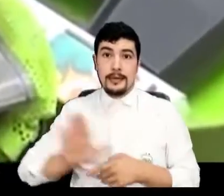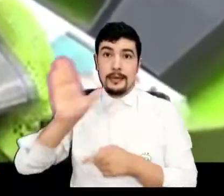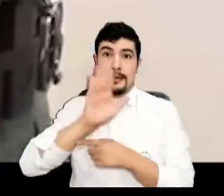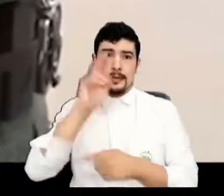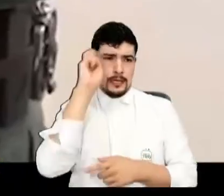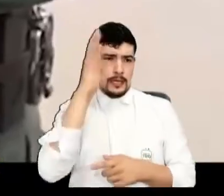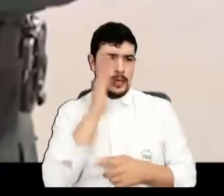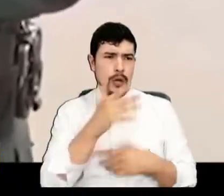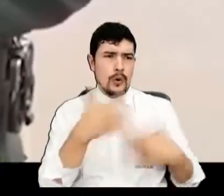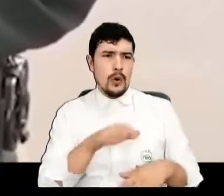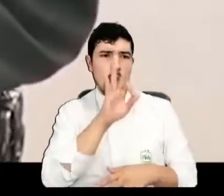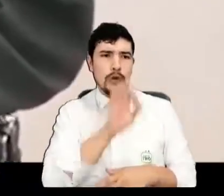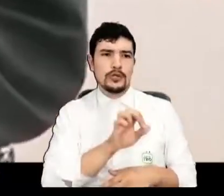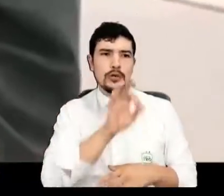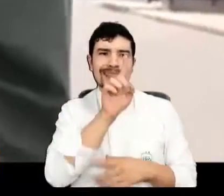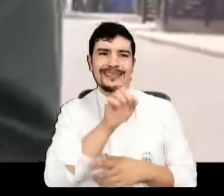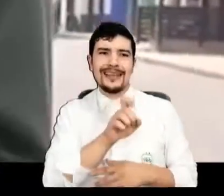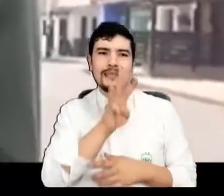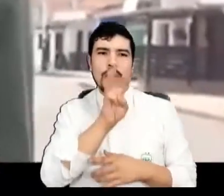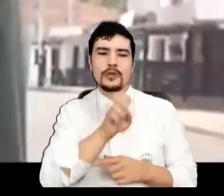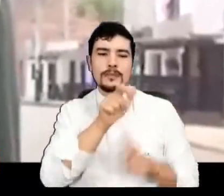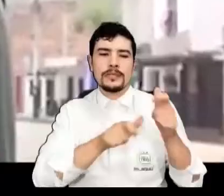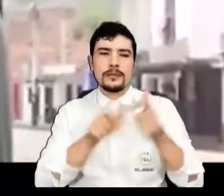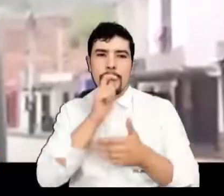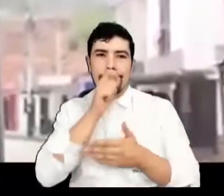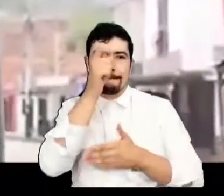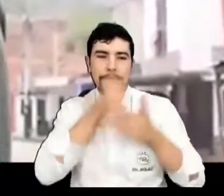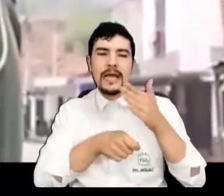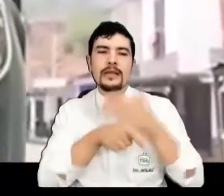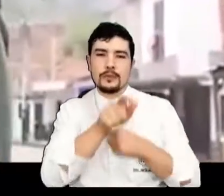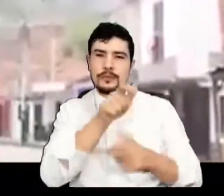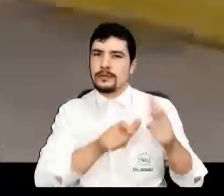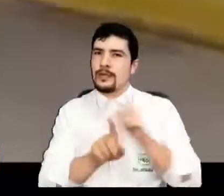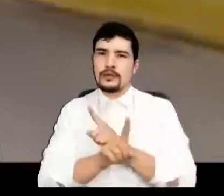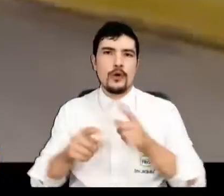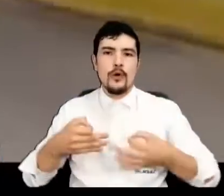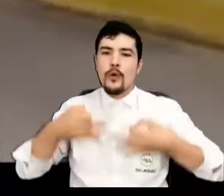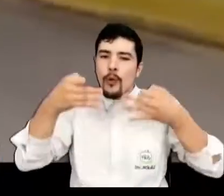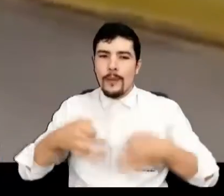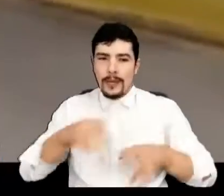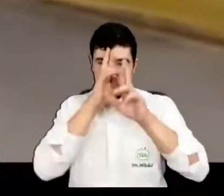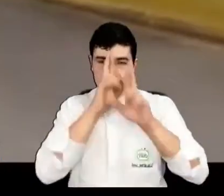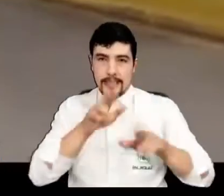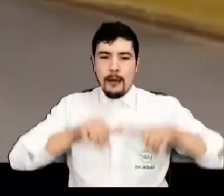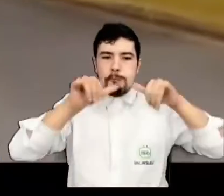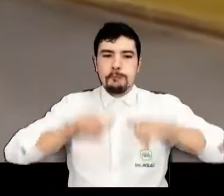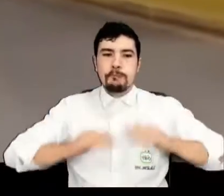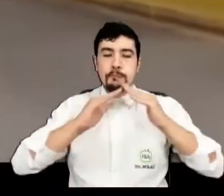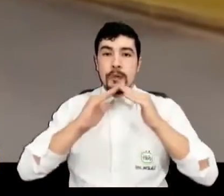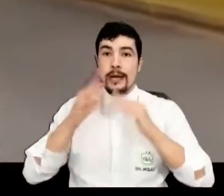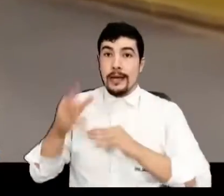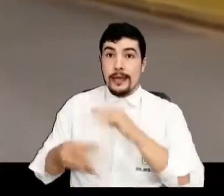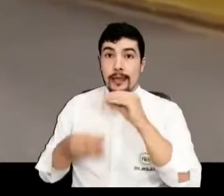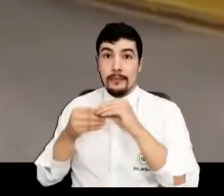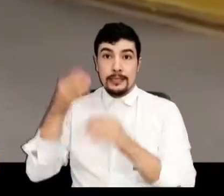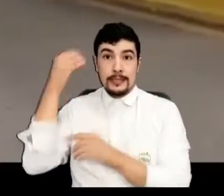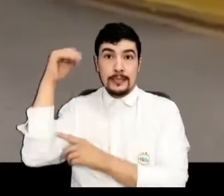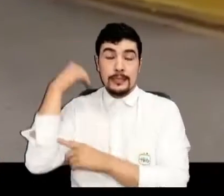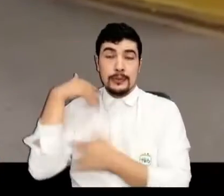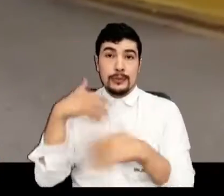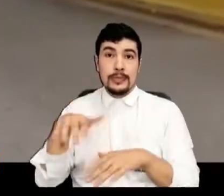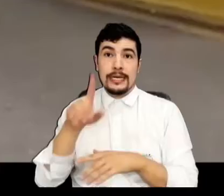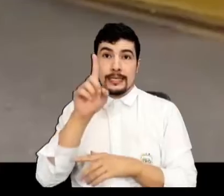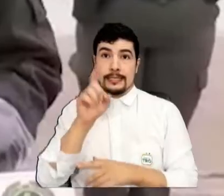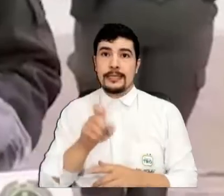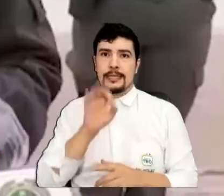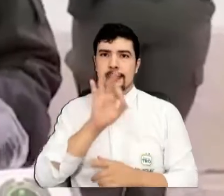de 633 multas de tránsito por sacar los vehículos y más de 250 automotores fueron inmovilizados durante